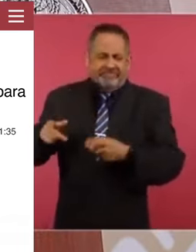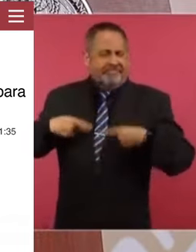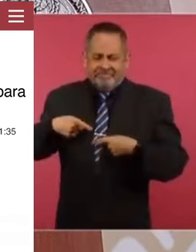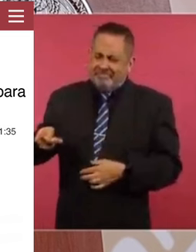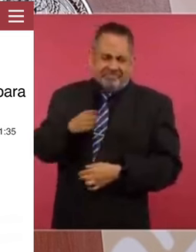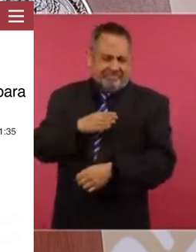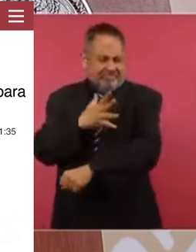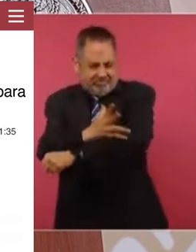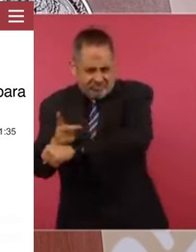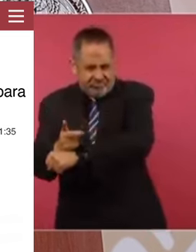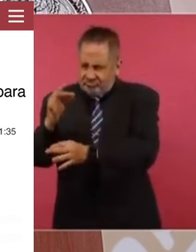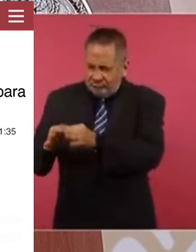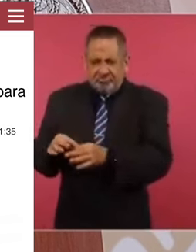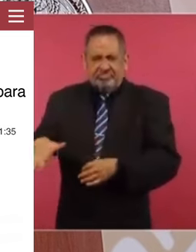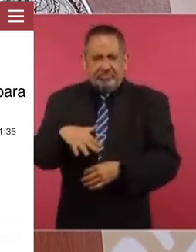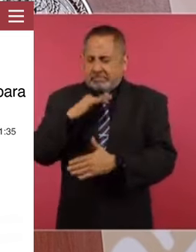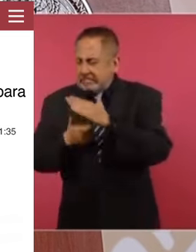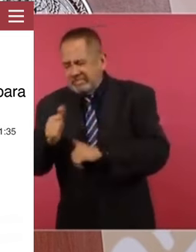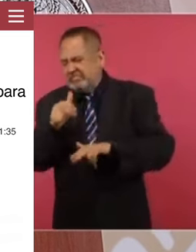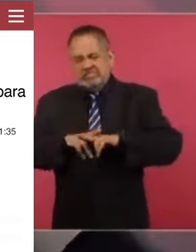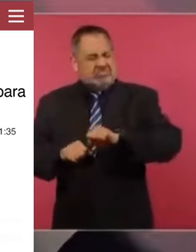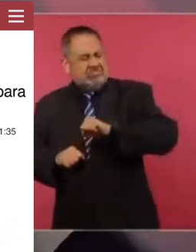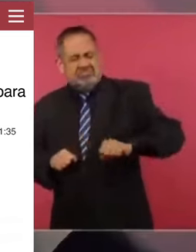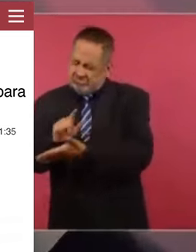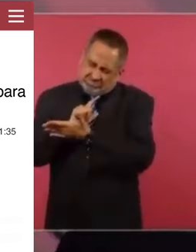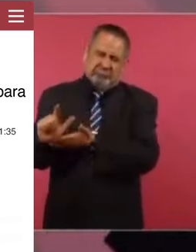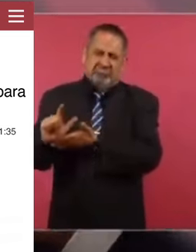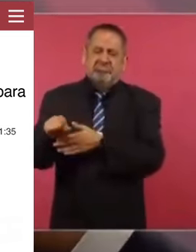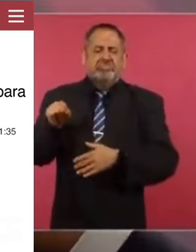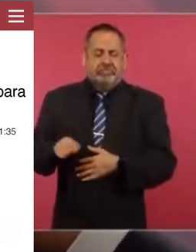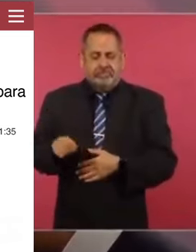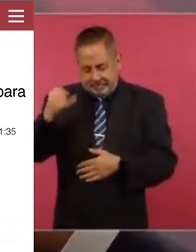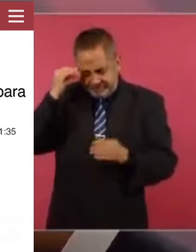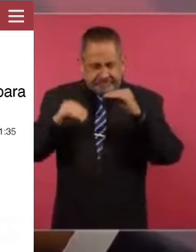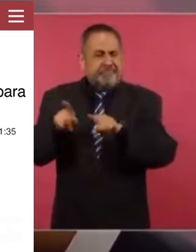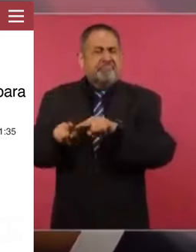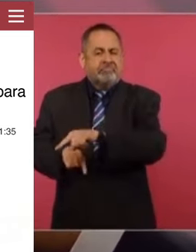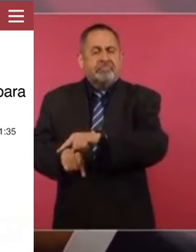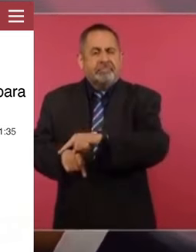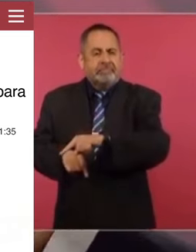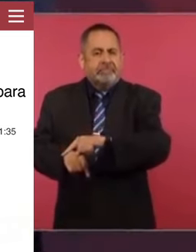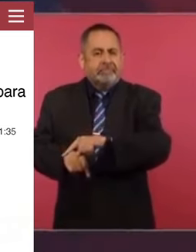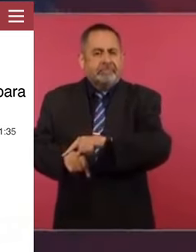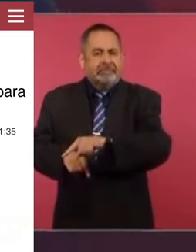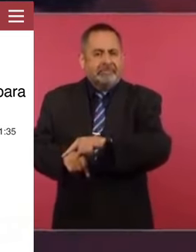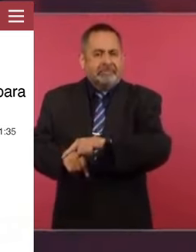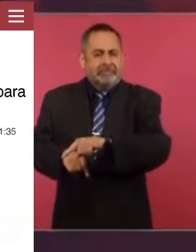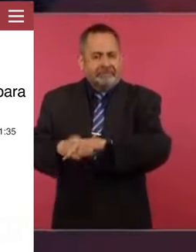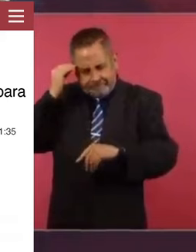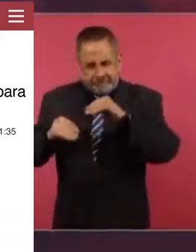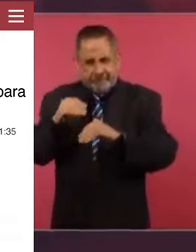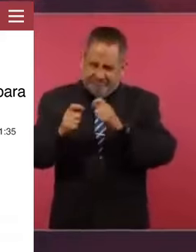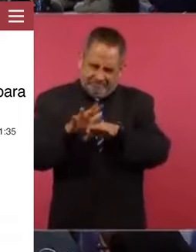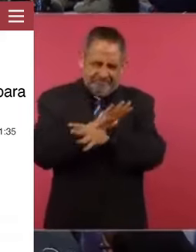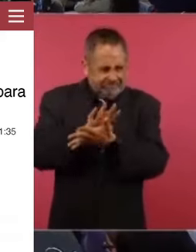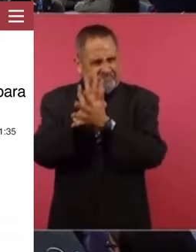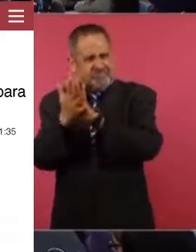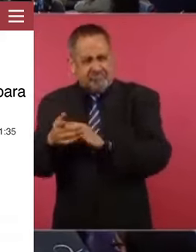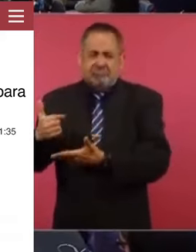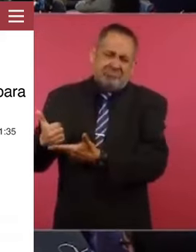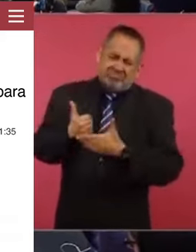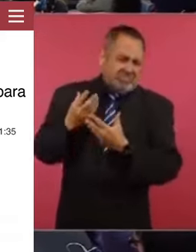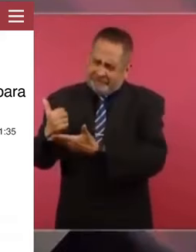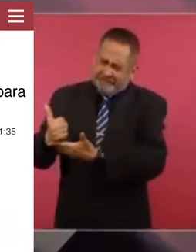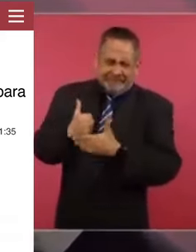persona honesta, incorruptible. Yo tengo. Es constructor del movimiento de transformación. Me